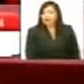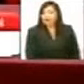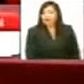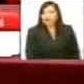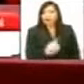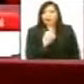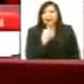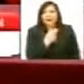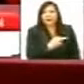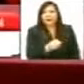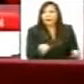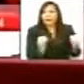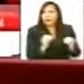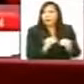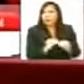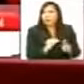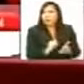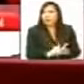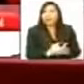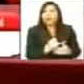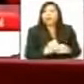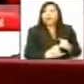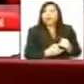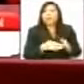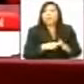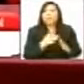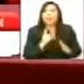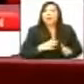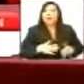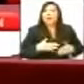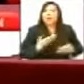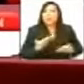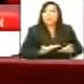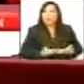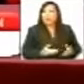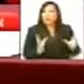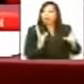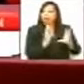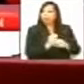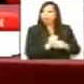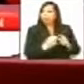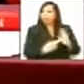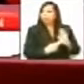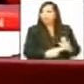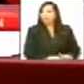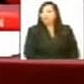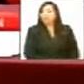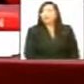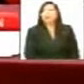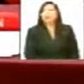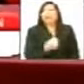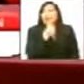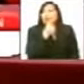algunos senadores estaban preguntando qué se puede hacer internacionalmente para poder progresar. Pues la mala